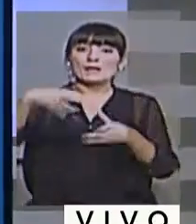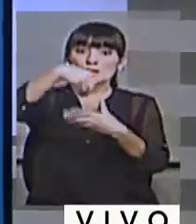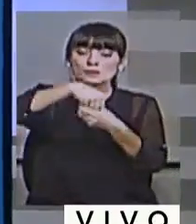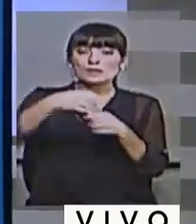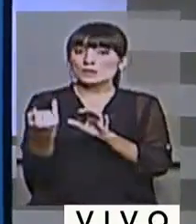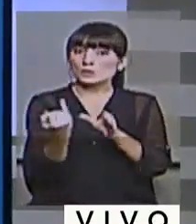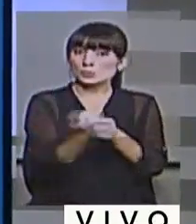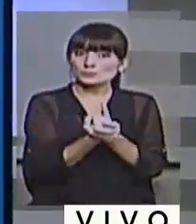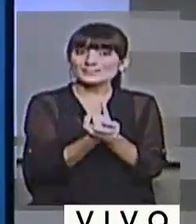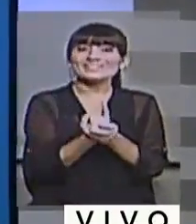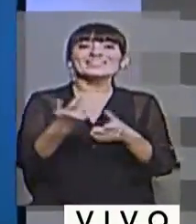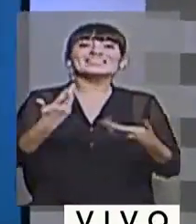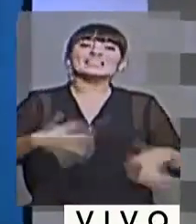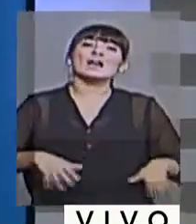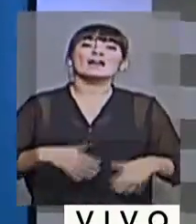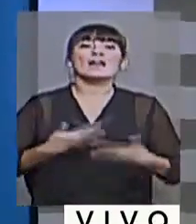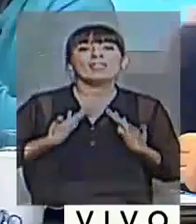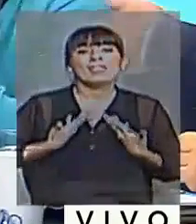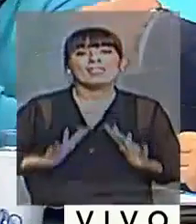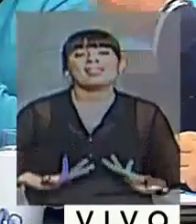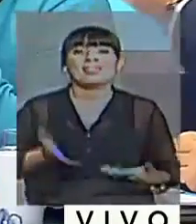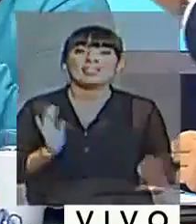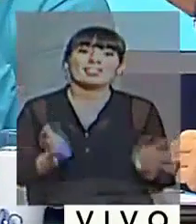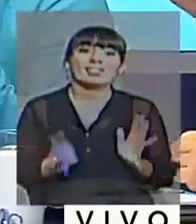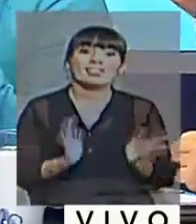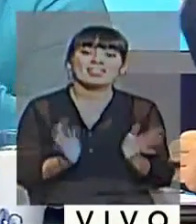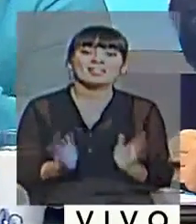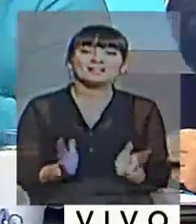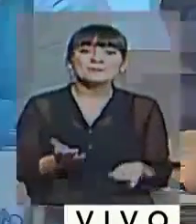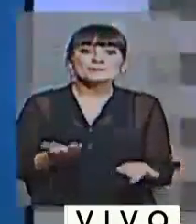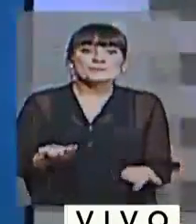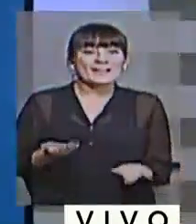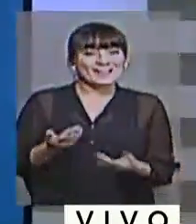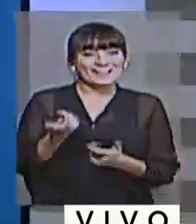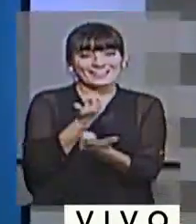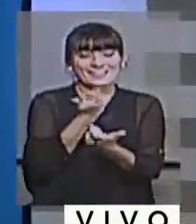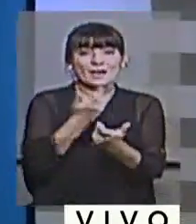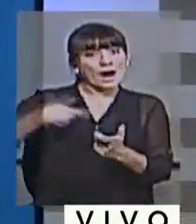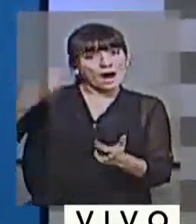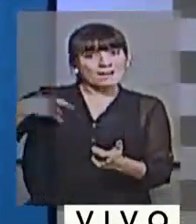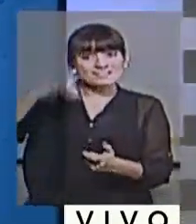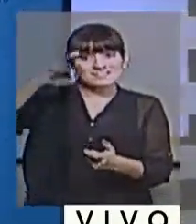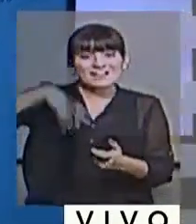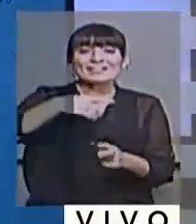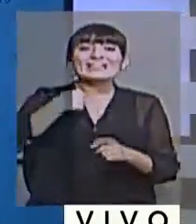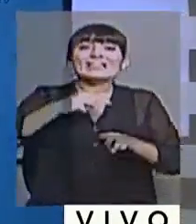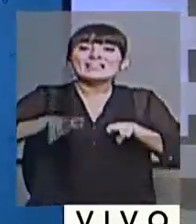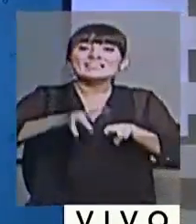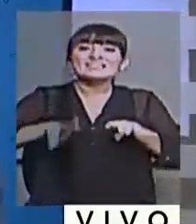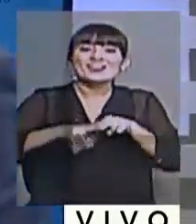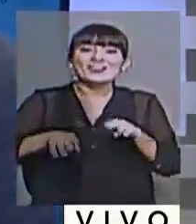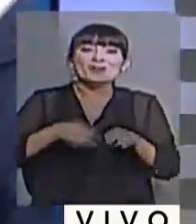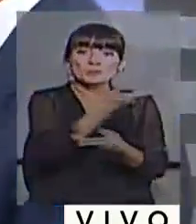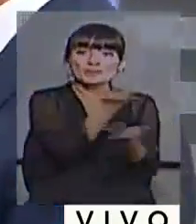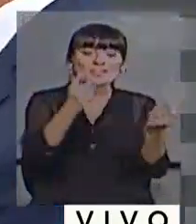brazos y las manos cansadas. Delante, ¿sabes lo que hizo? No. Cuando ustedes discutían. Sí.